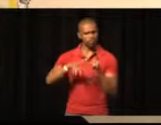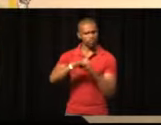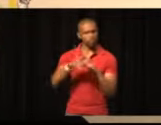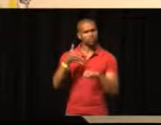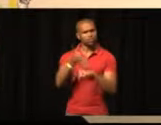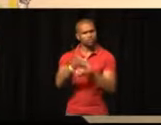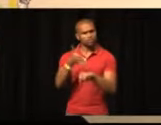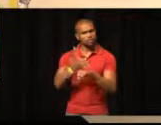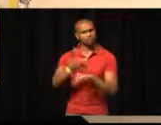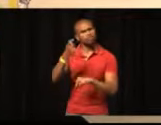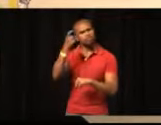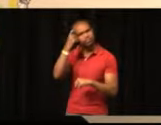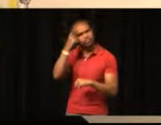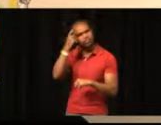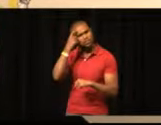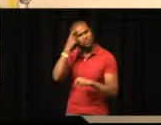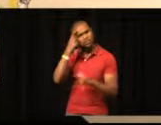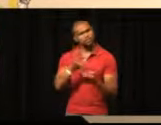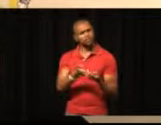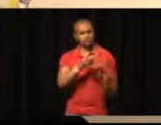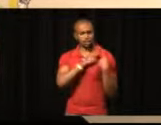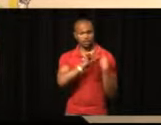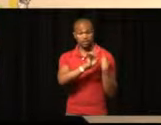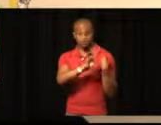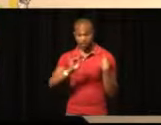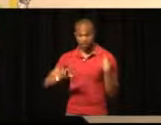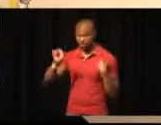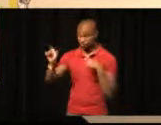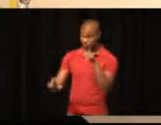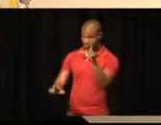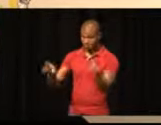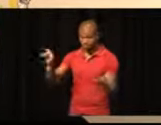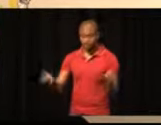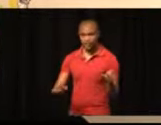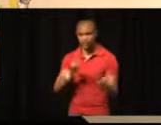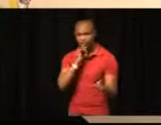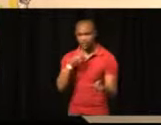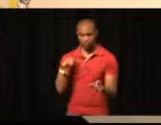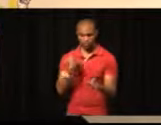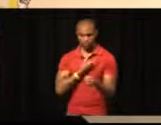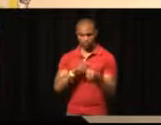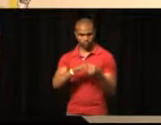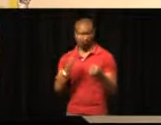participación es pensar en el papel de cada uno de esos entes de entidades también. Yo